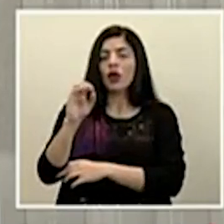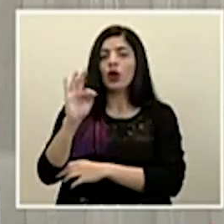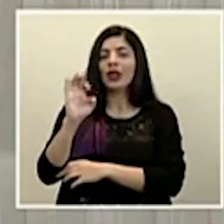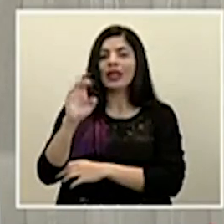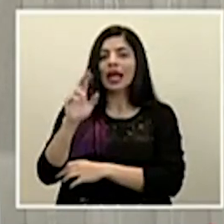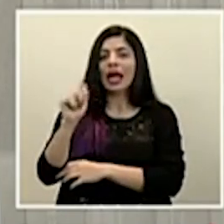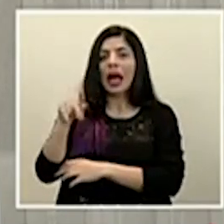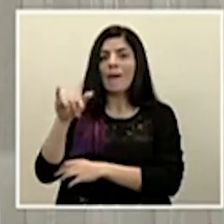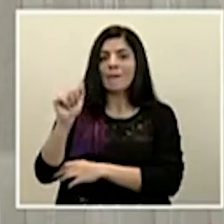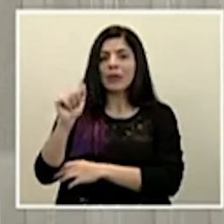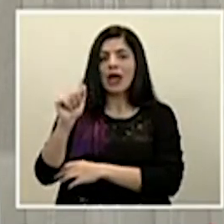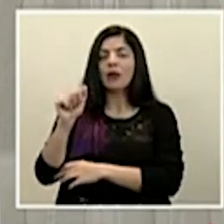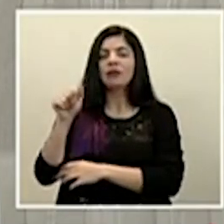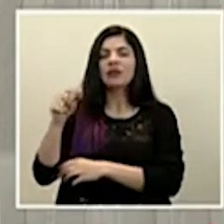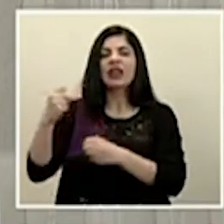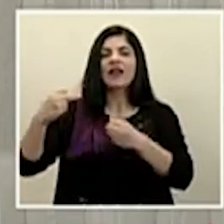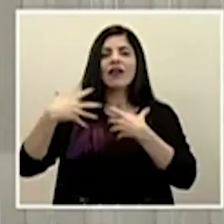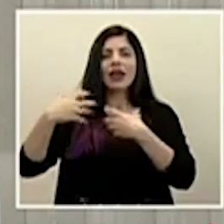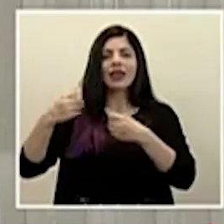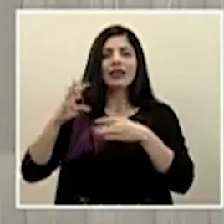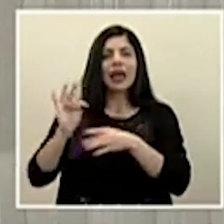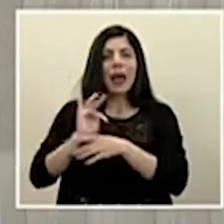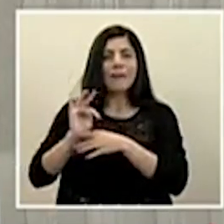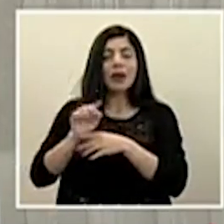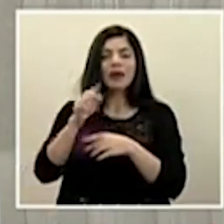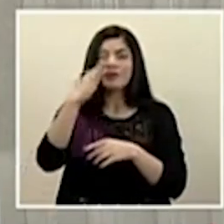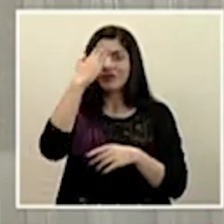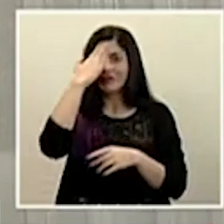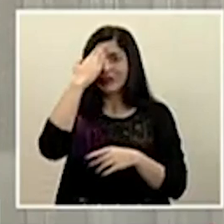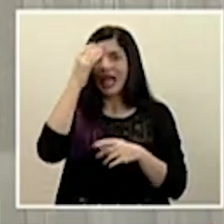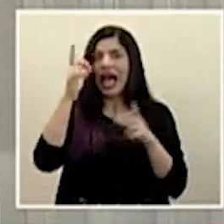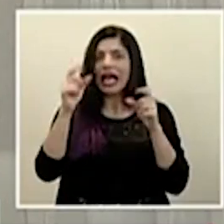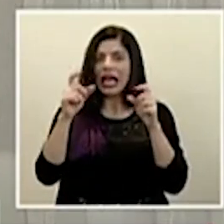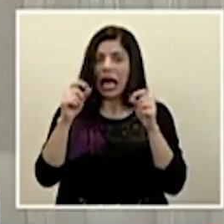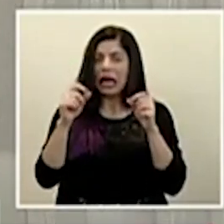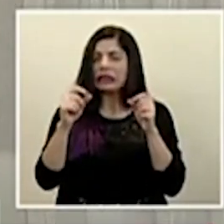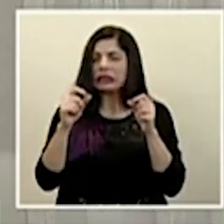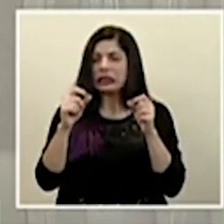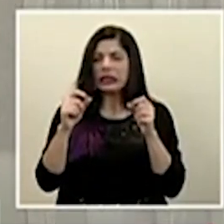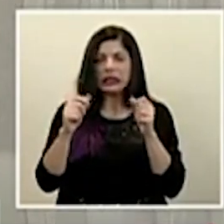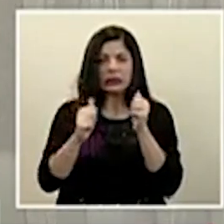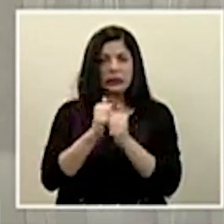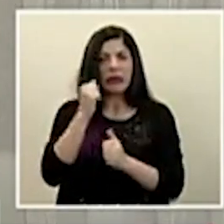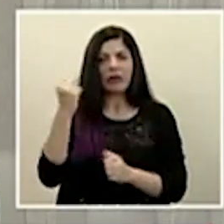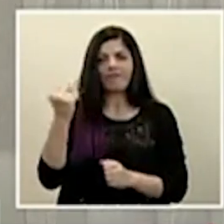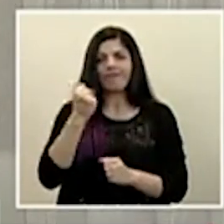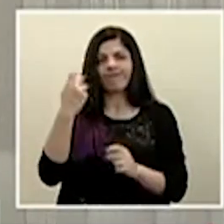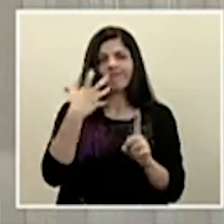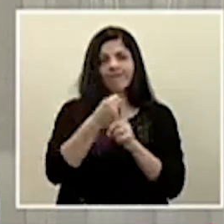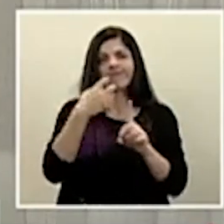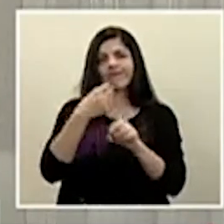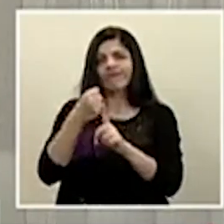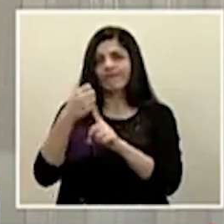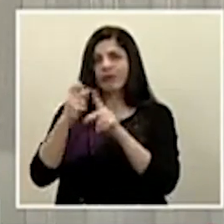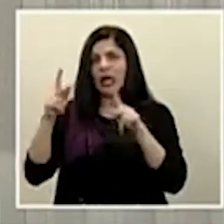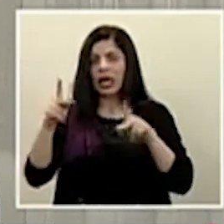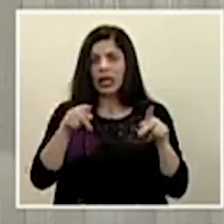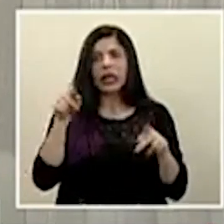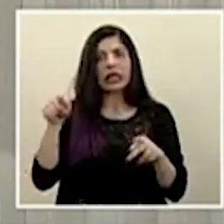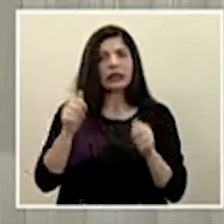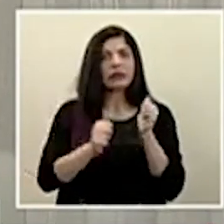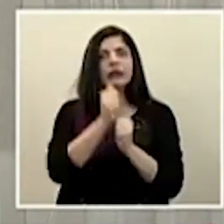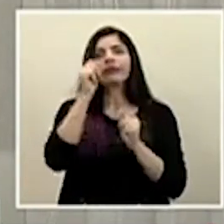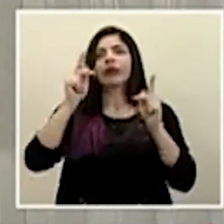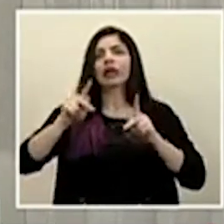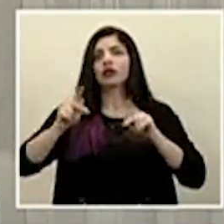El cáncer es una de las enfermedades que más afecta a nuestra población, es de las causas de mortalidad más